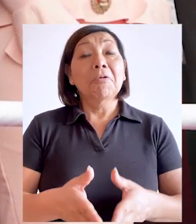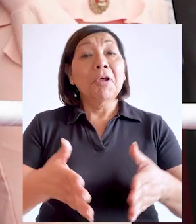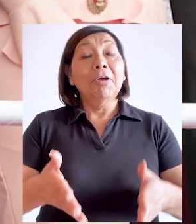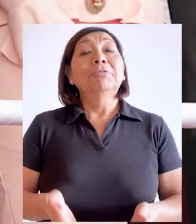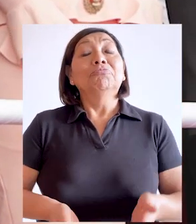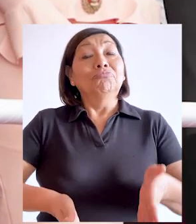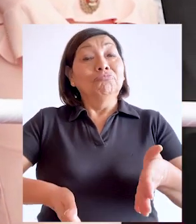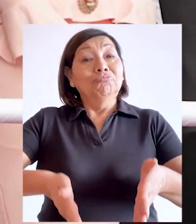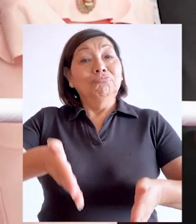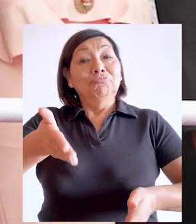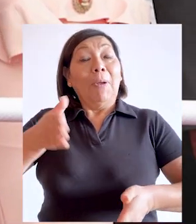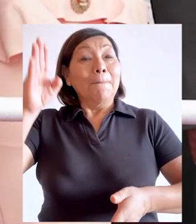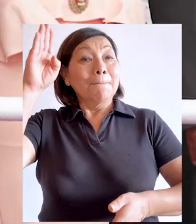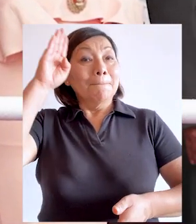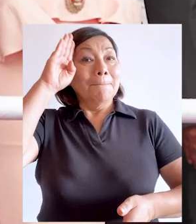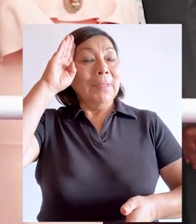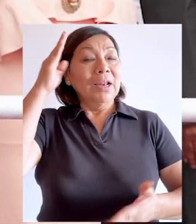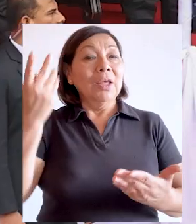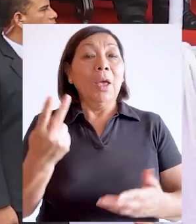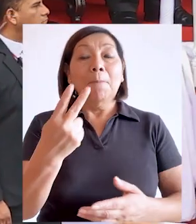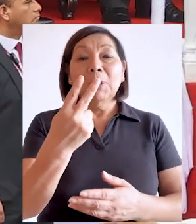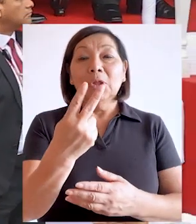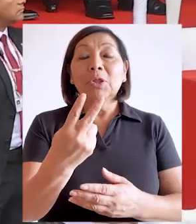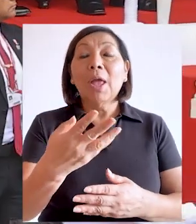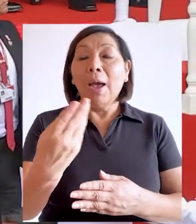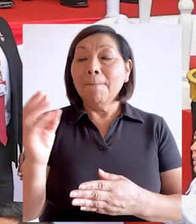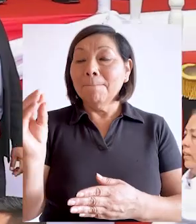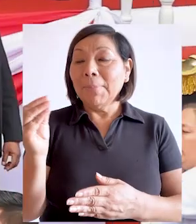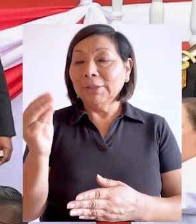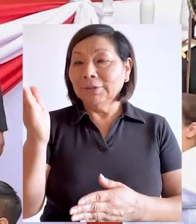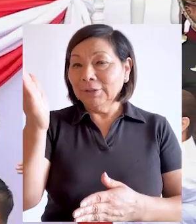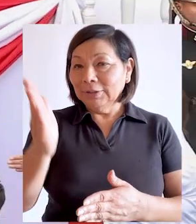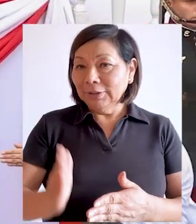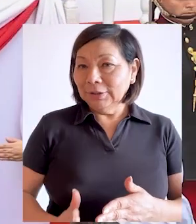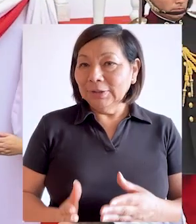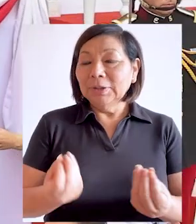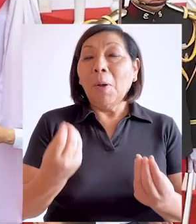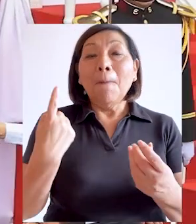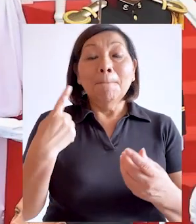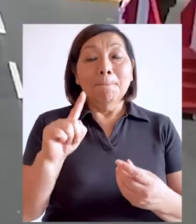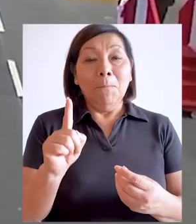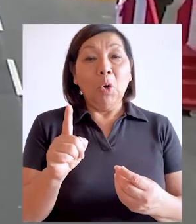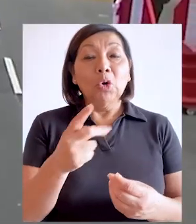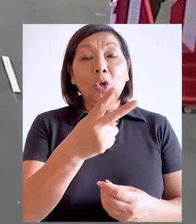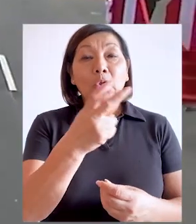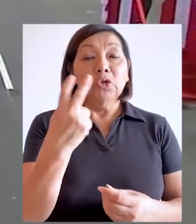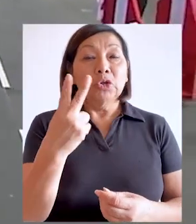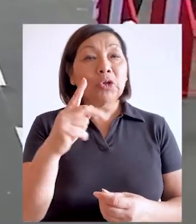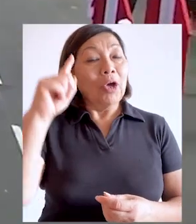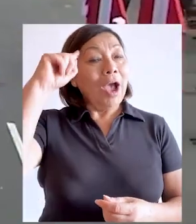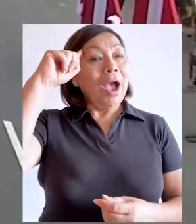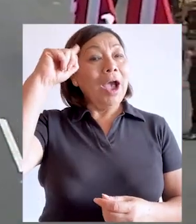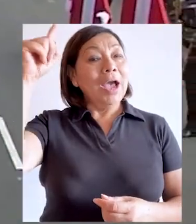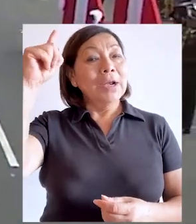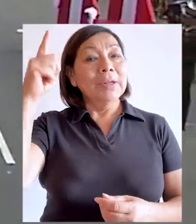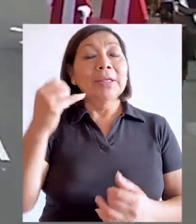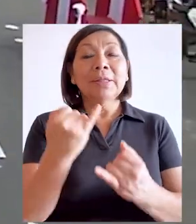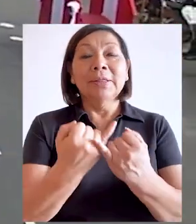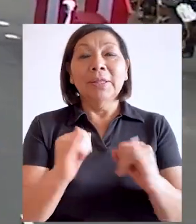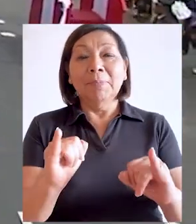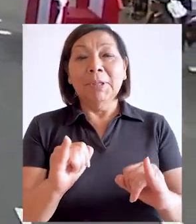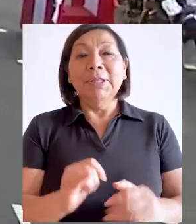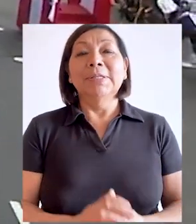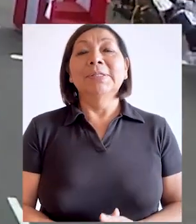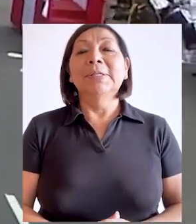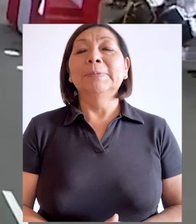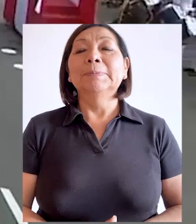participó de la gran parada y desfile cívico-militar que se realizó en la Avenida Brasil como parte de los actos conmemorativos por el 202 aniversario